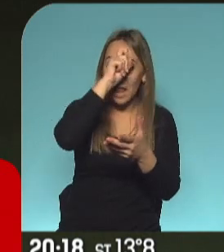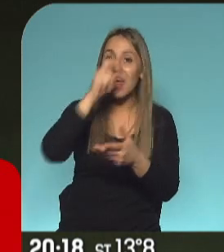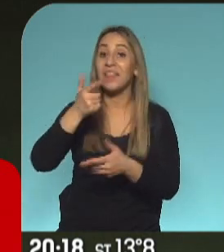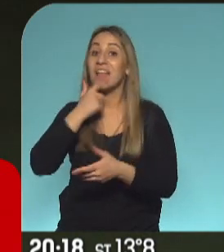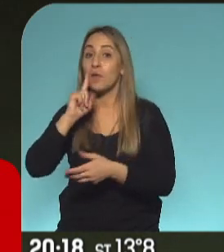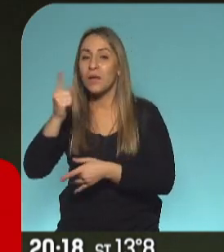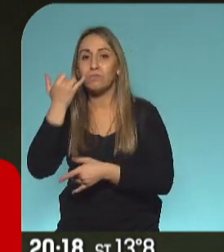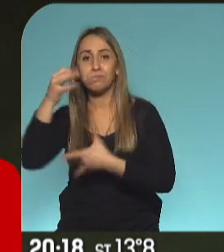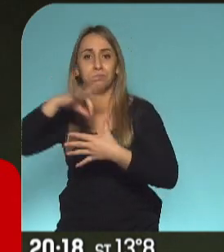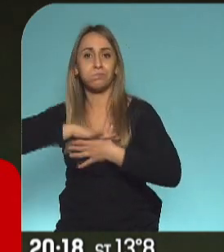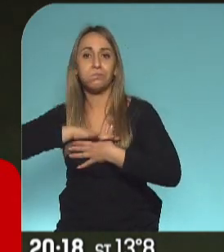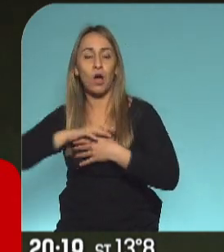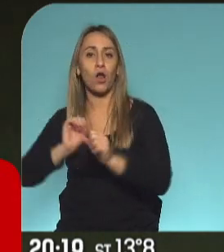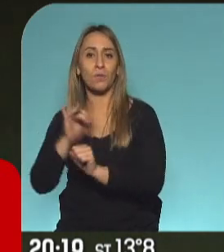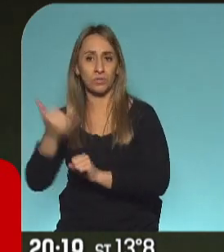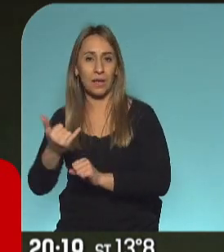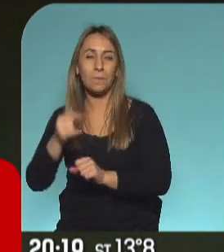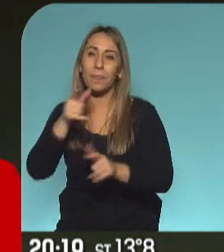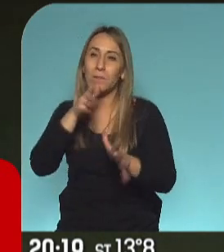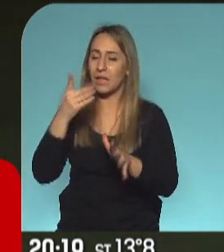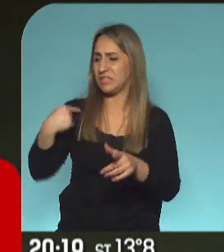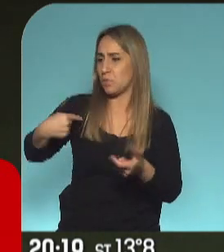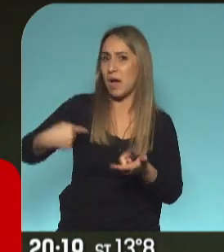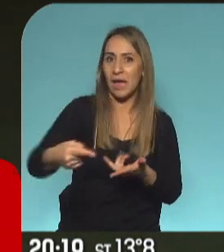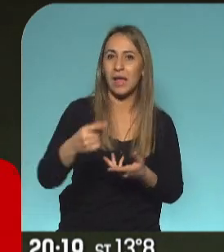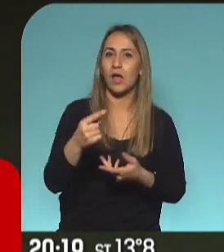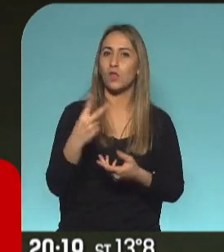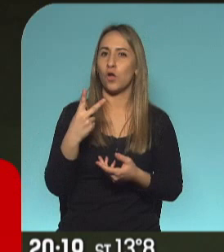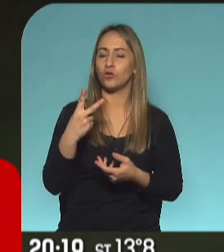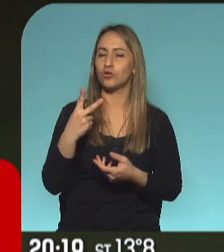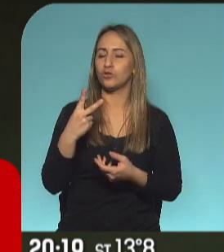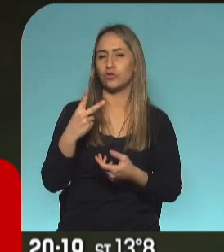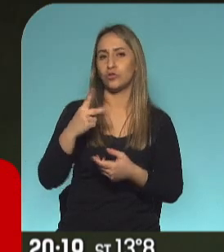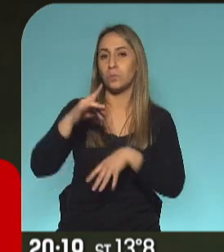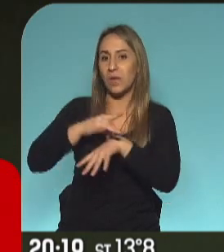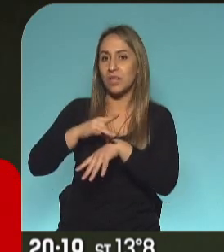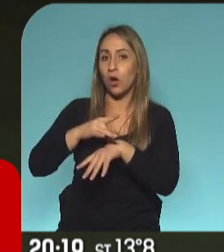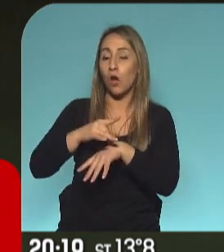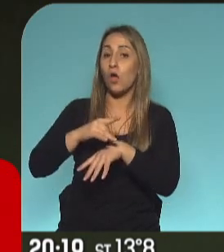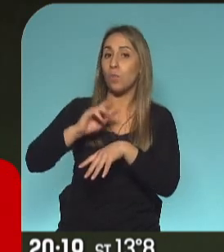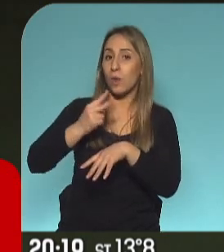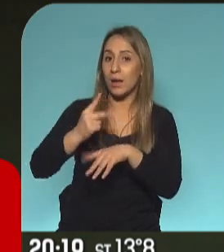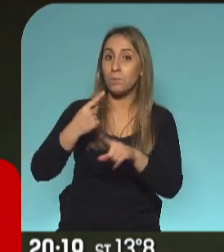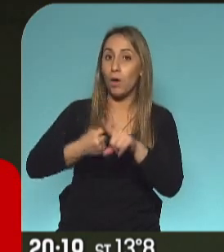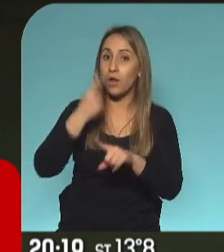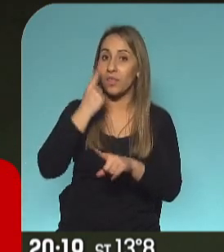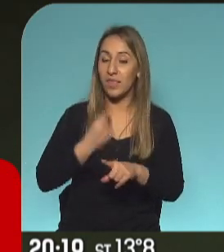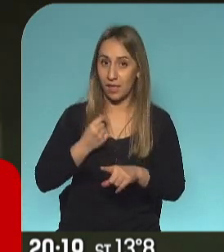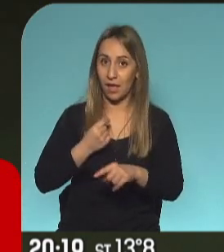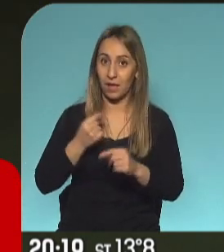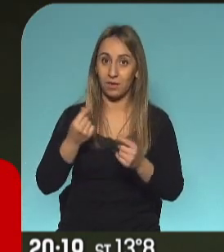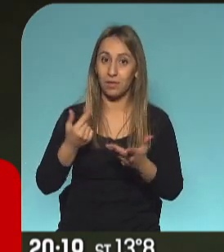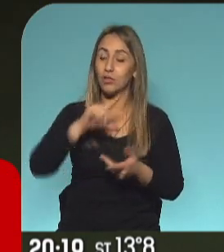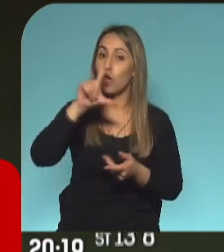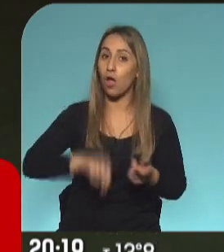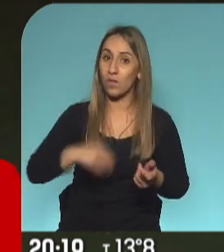momento y se cree que en las últimas semanas hay alrededor de 2 muertes diarias en todo el país. Es por eso que hoy una